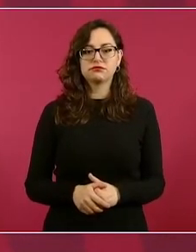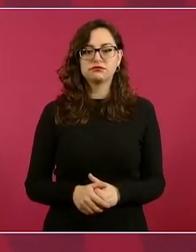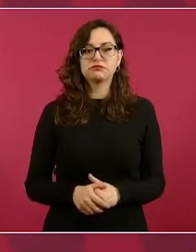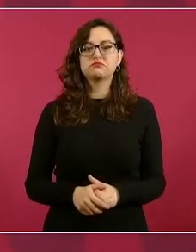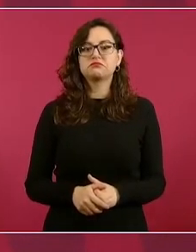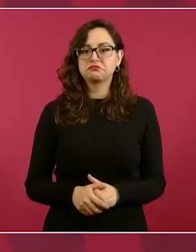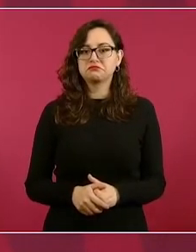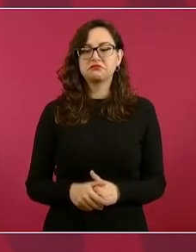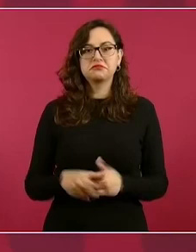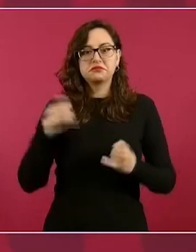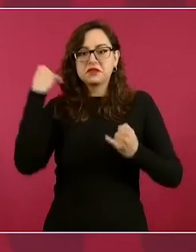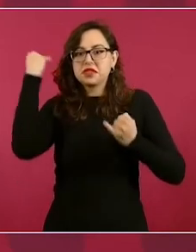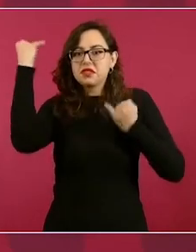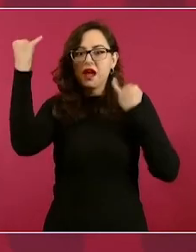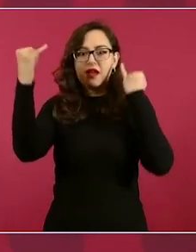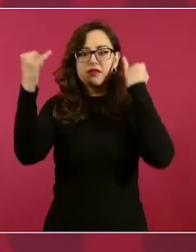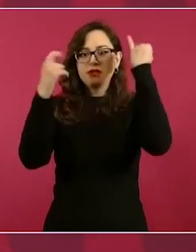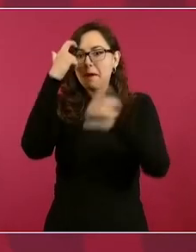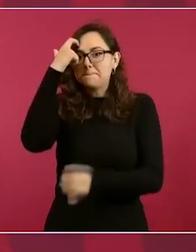creativo,